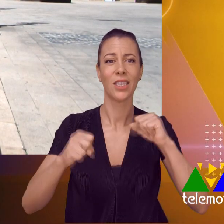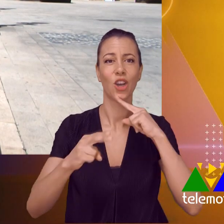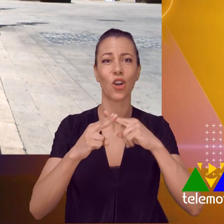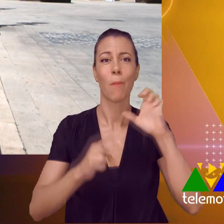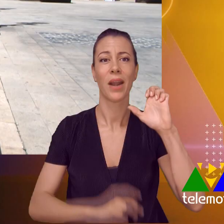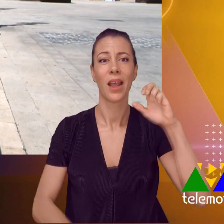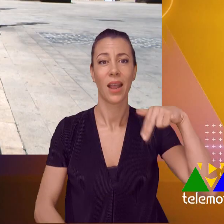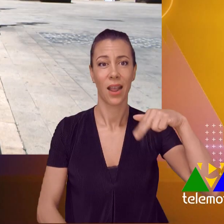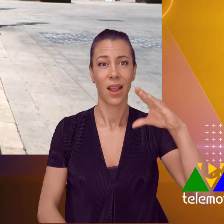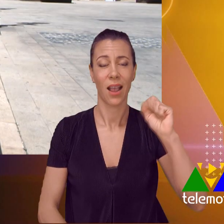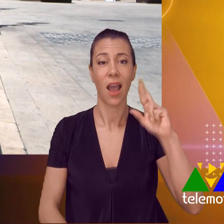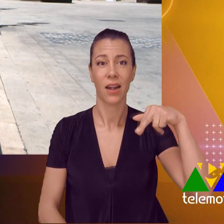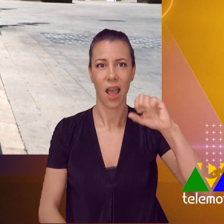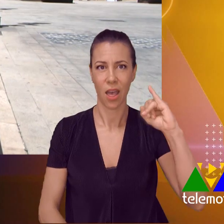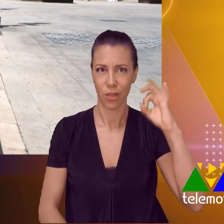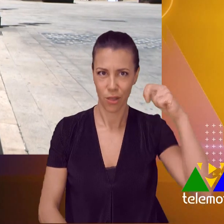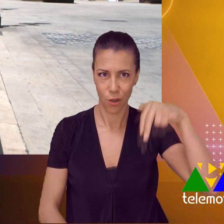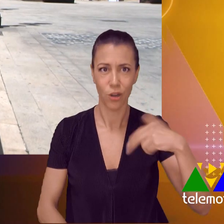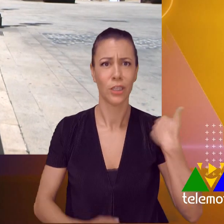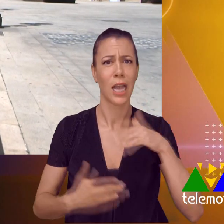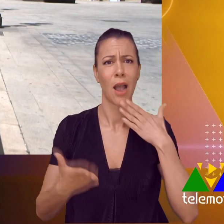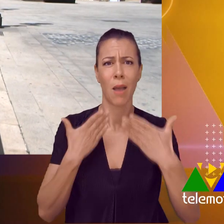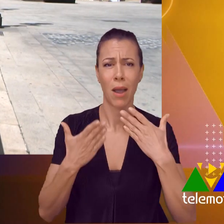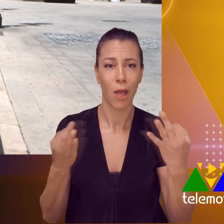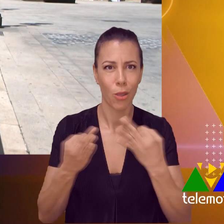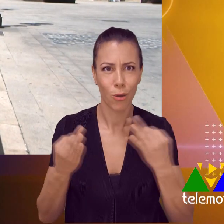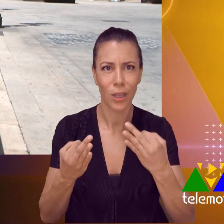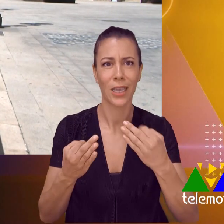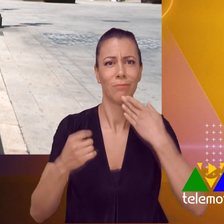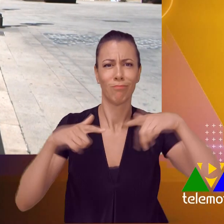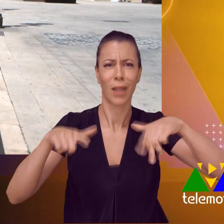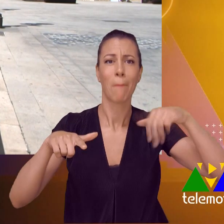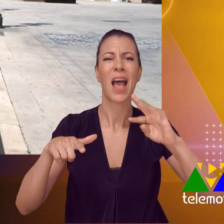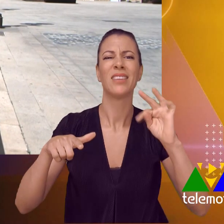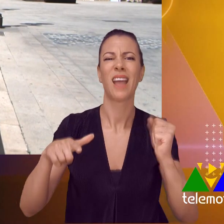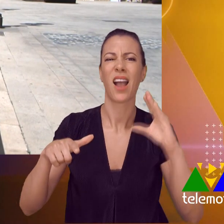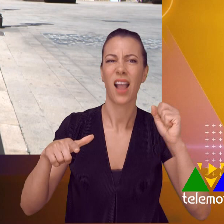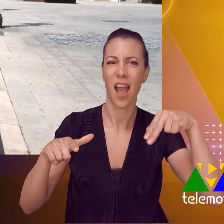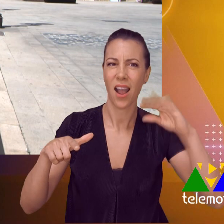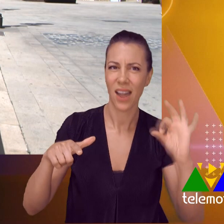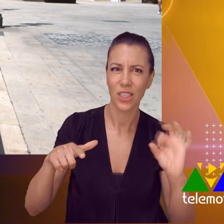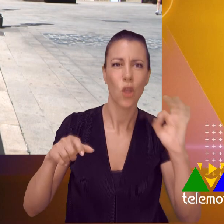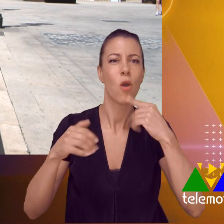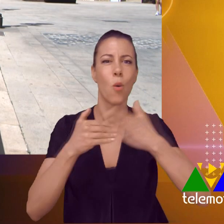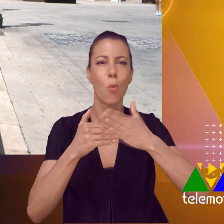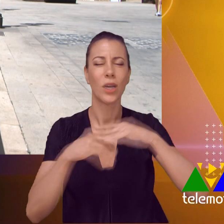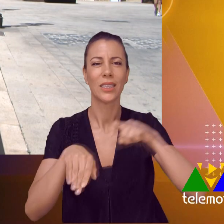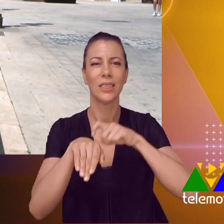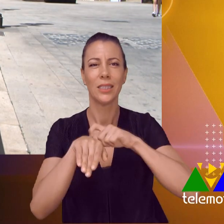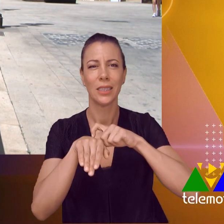Encarnación. Precisamente les hemos hablado de pretiles, de matacanes, de puertas mudéjares,